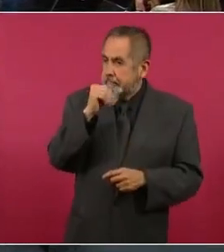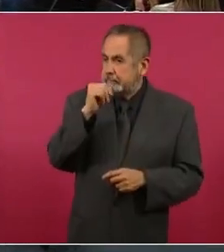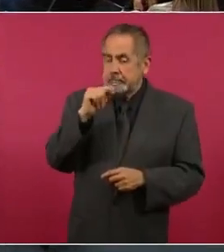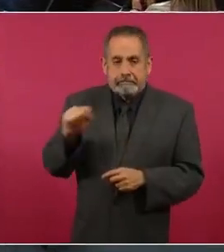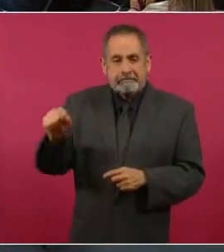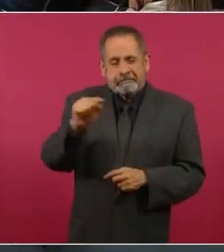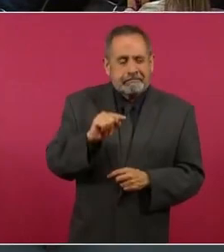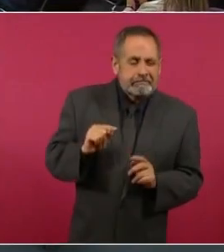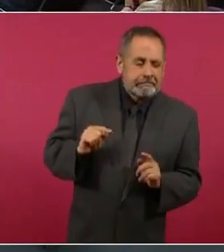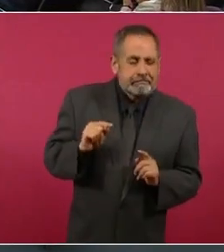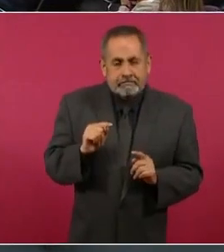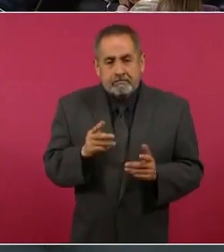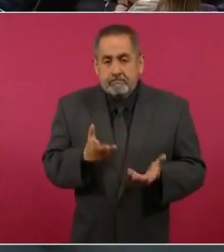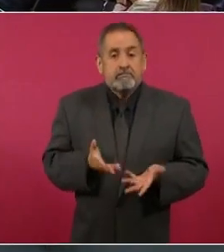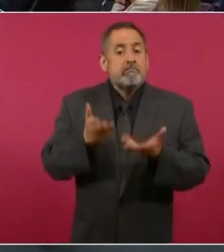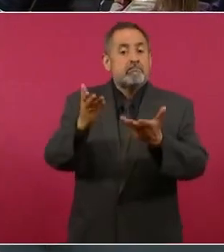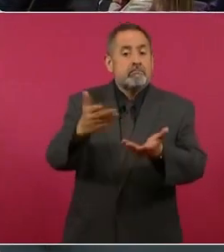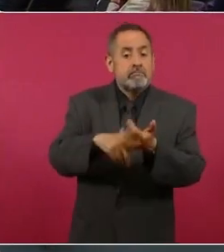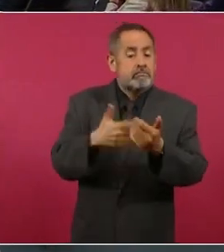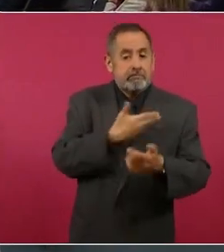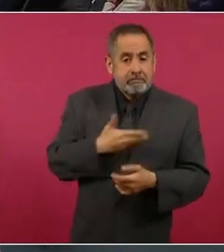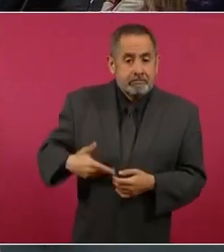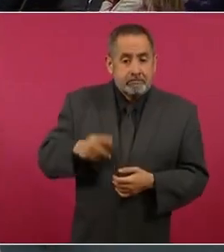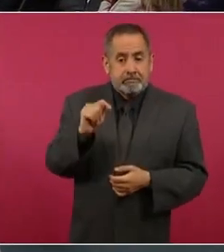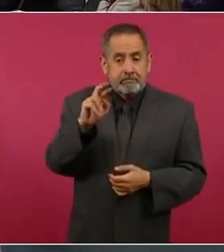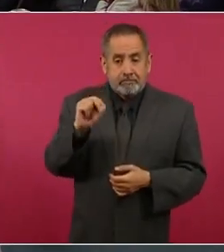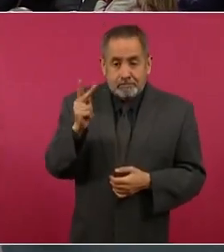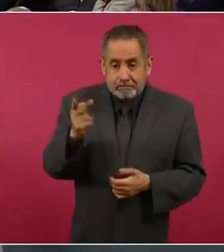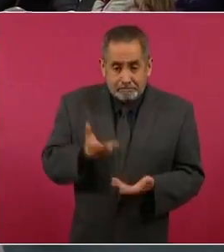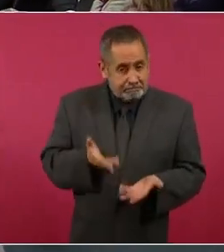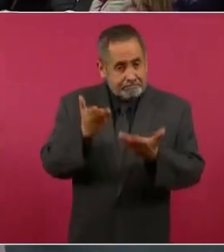quien lo comprara. Se lo ofrecía el presidente Trump,